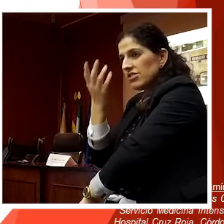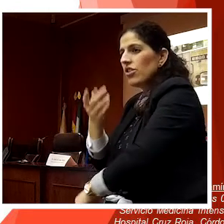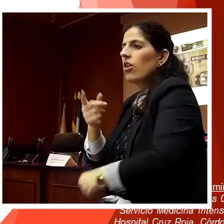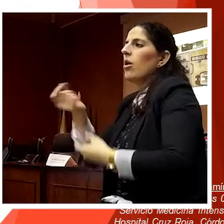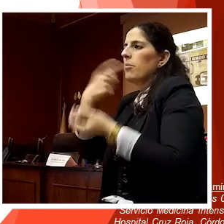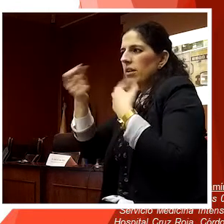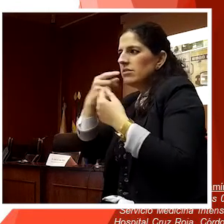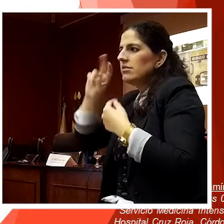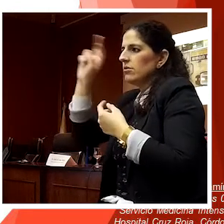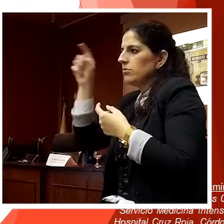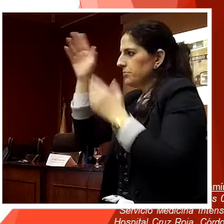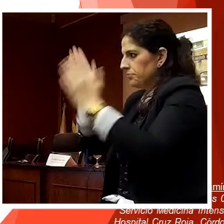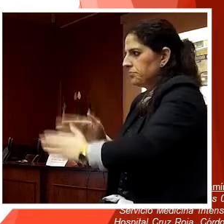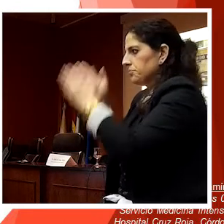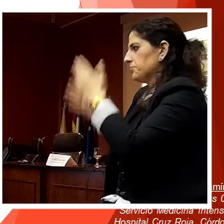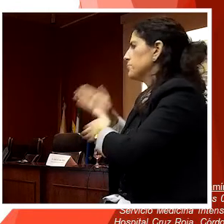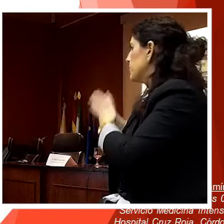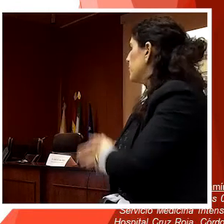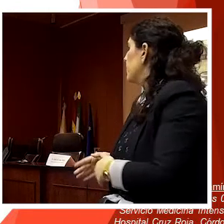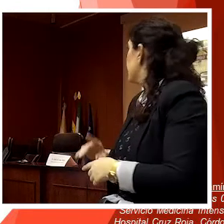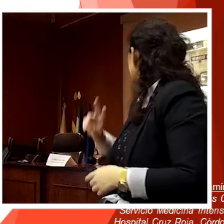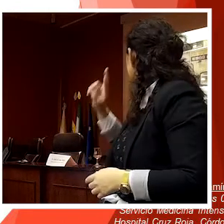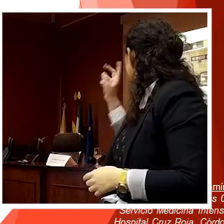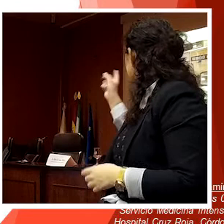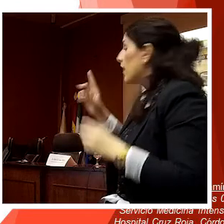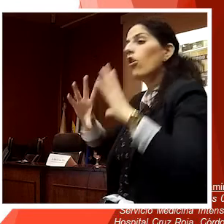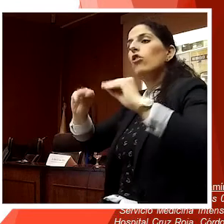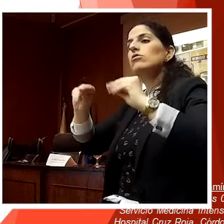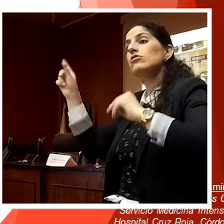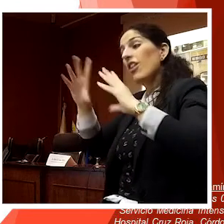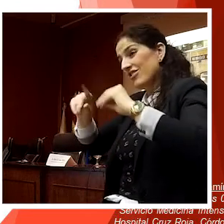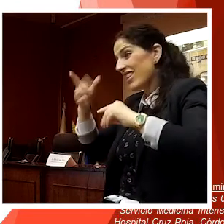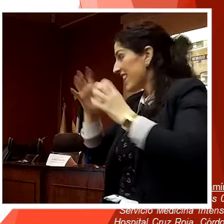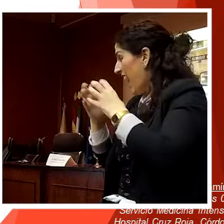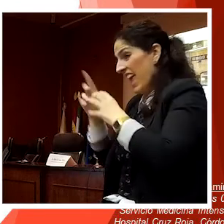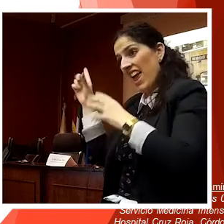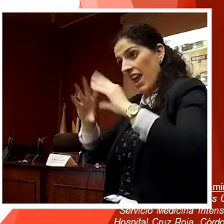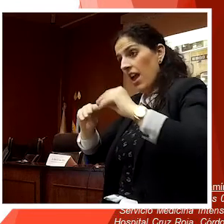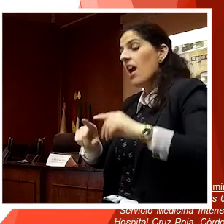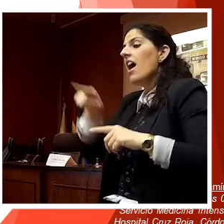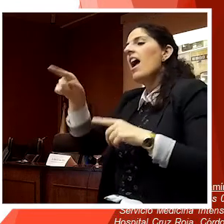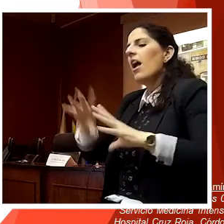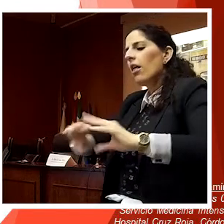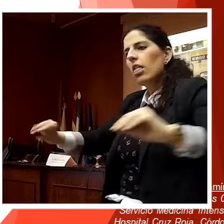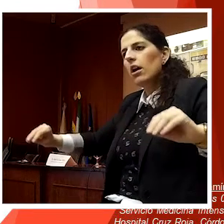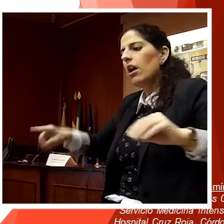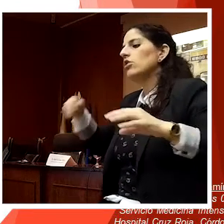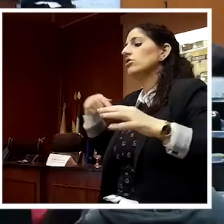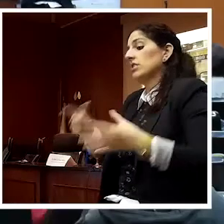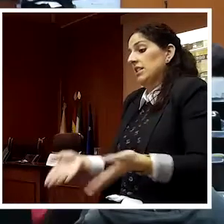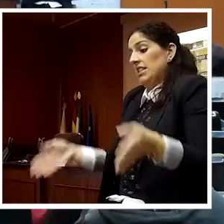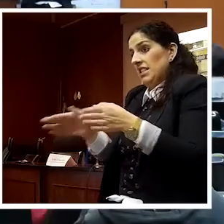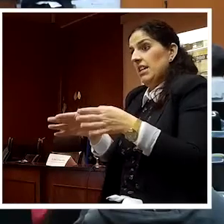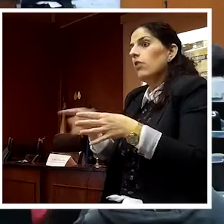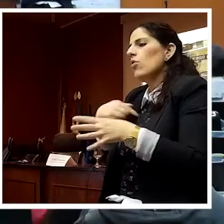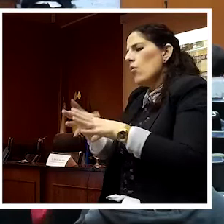medicamentos, de ampollas. Aquí tenemos un colchón que se llama colchón de vacío en caso de un accidente, lo que hace es arropar al paciente y deja